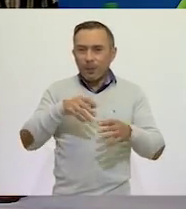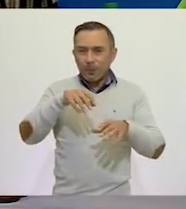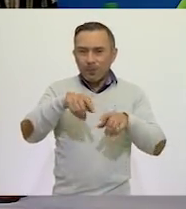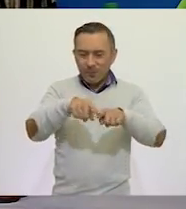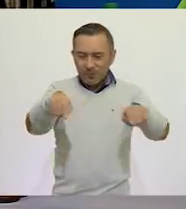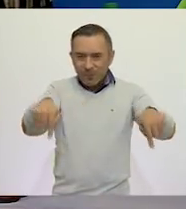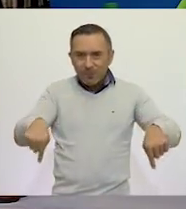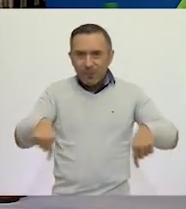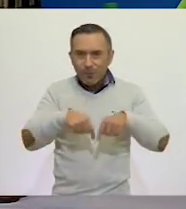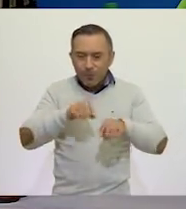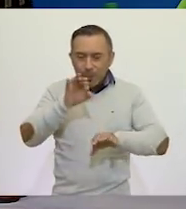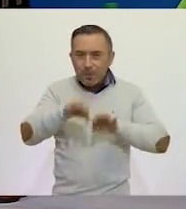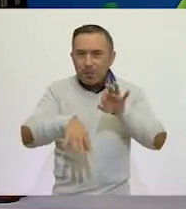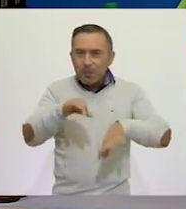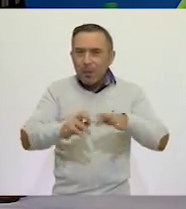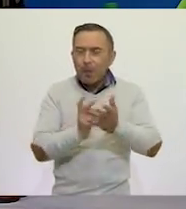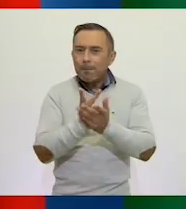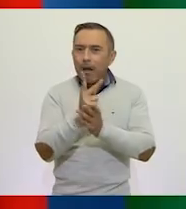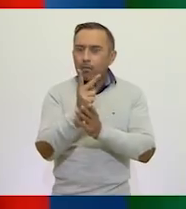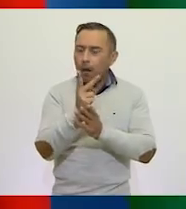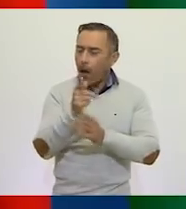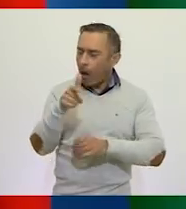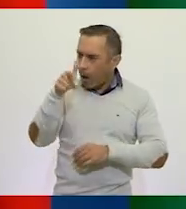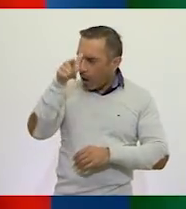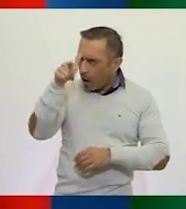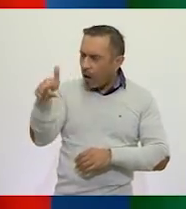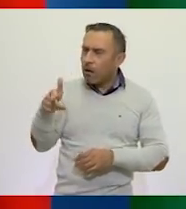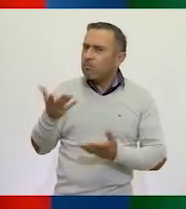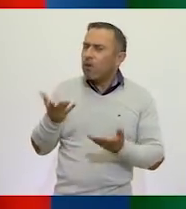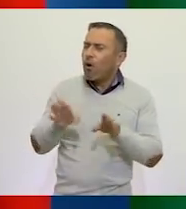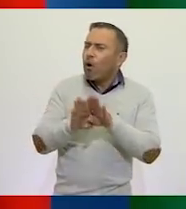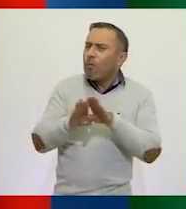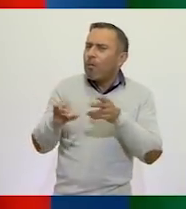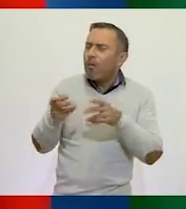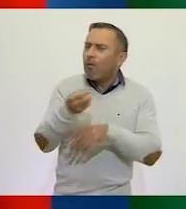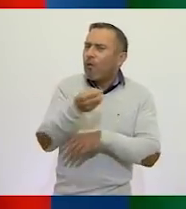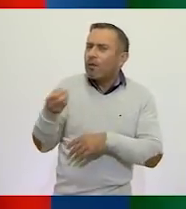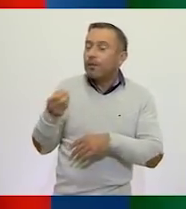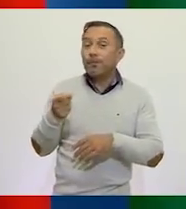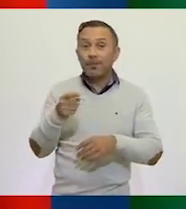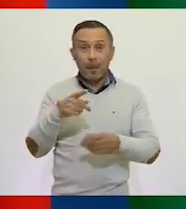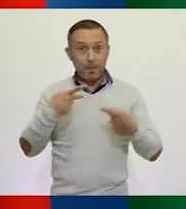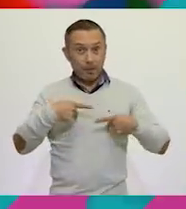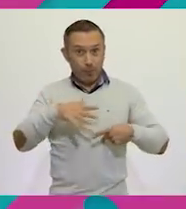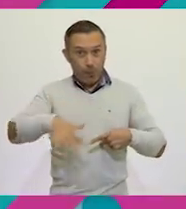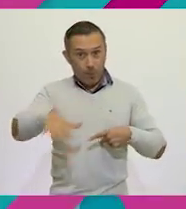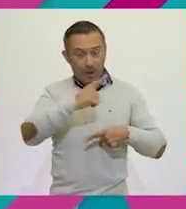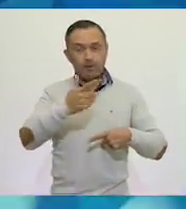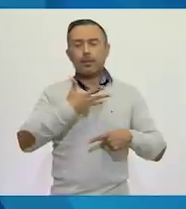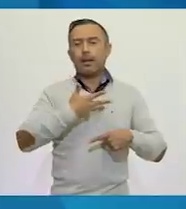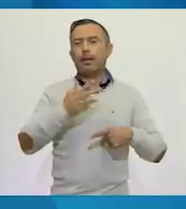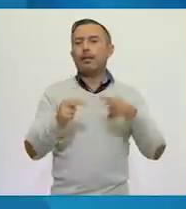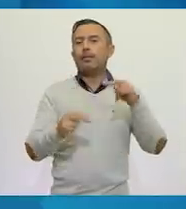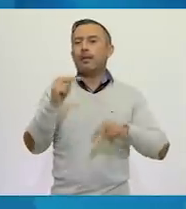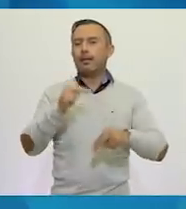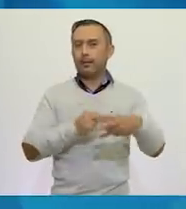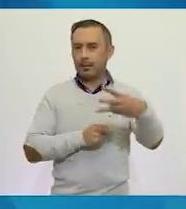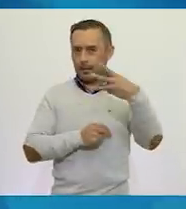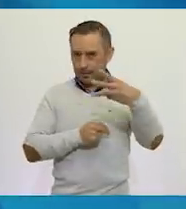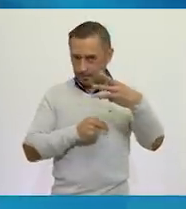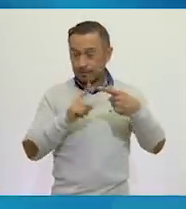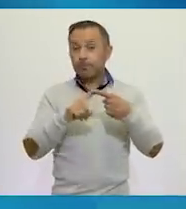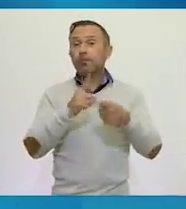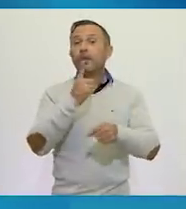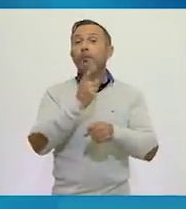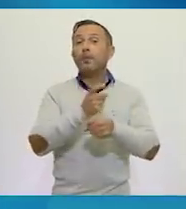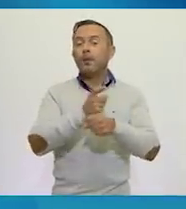¿Y cómo se organizaban, maestra? En cuanto a la organización social, había 3 grandes grupos. En primer lugar estaban